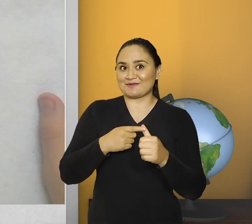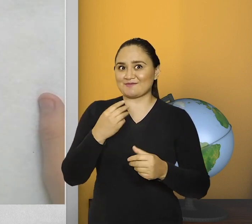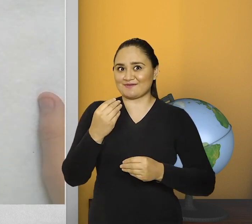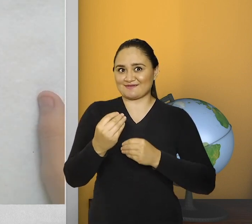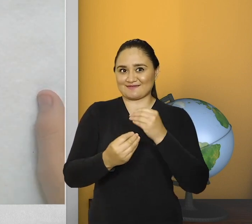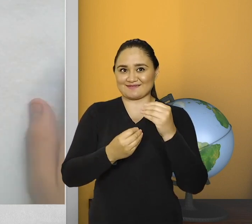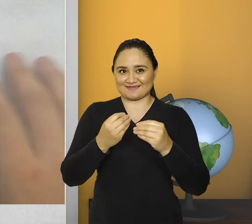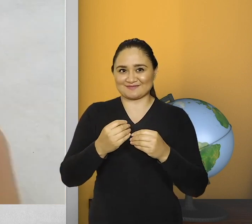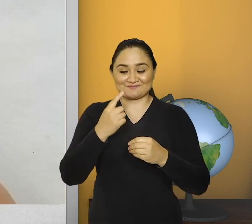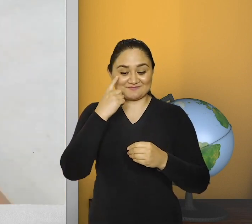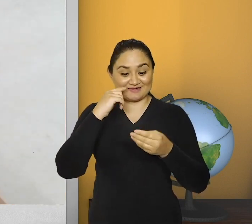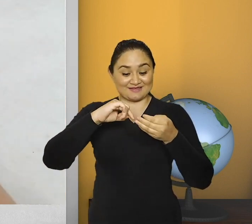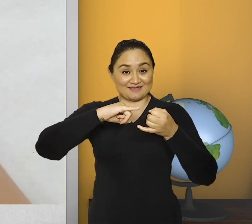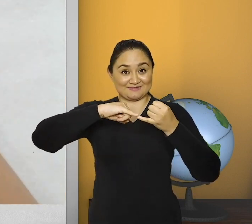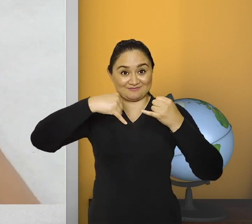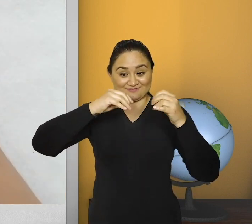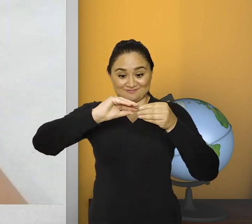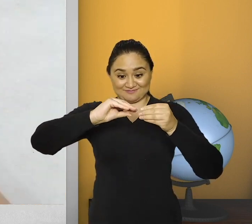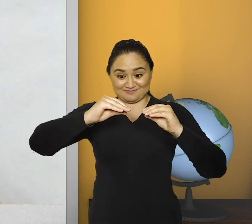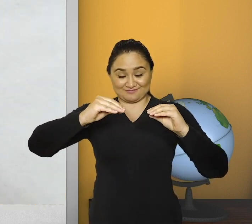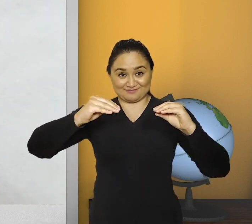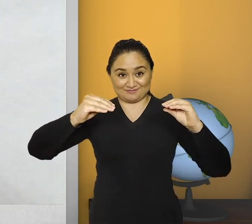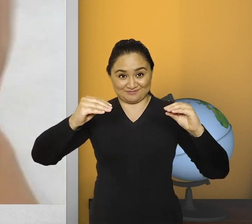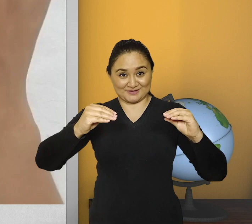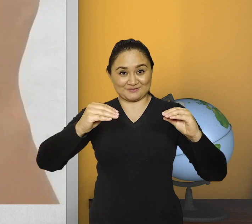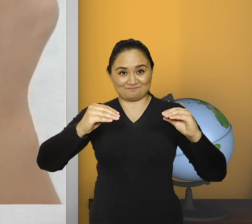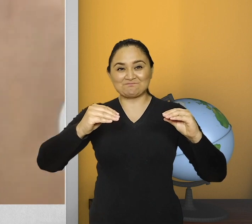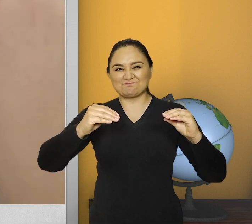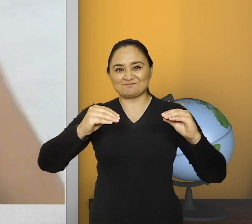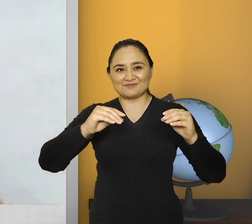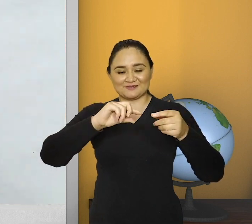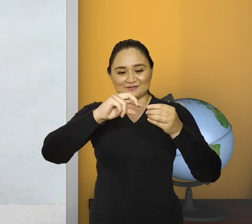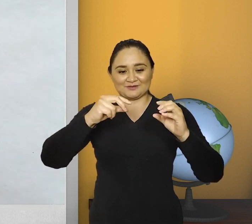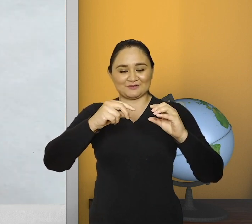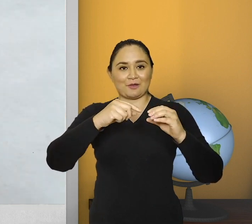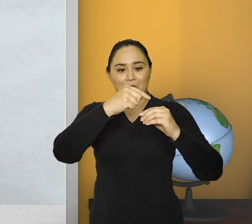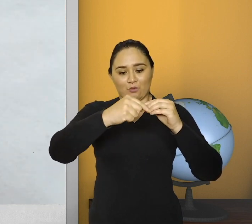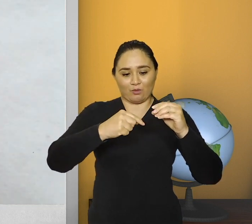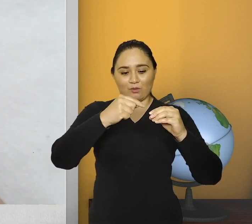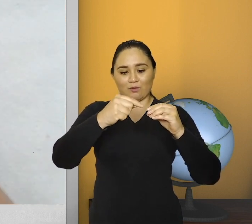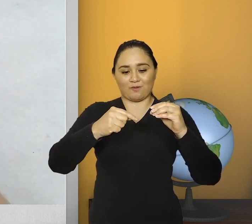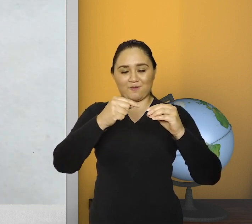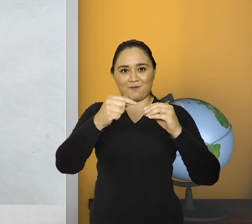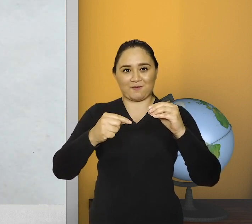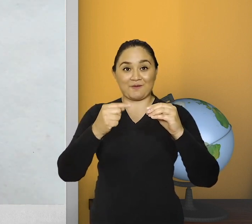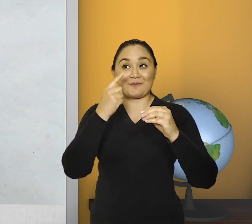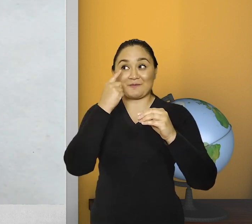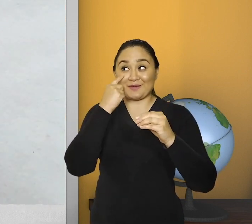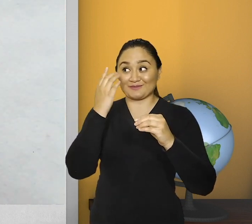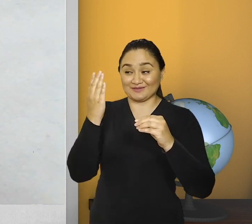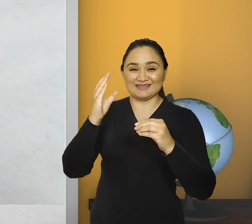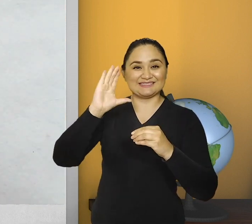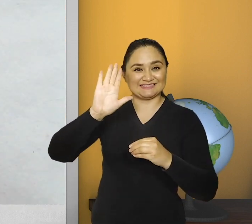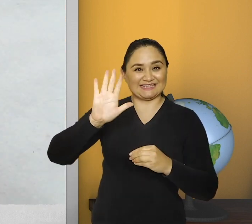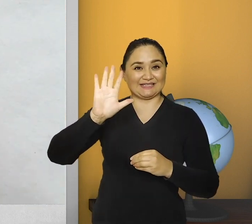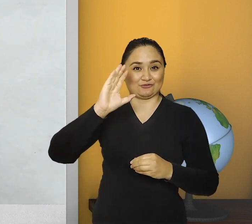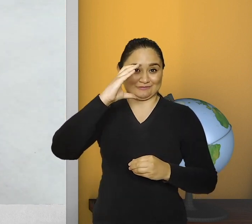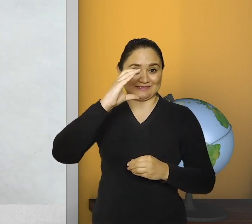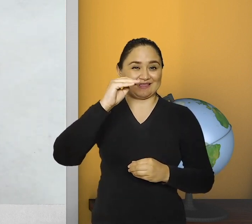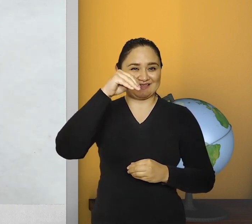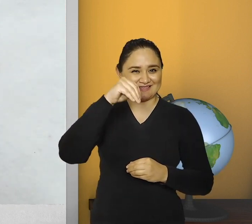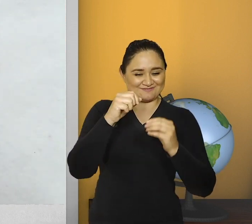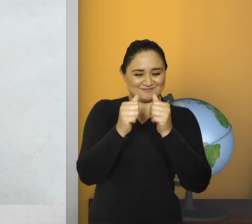primero que vamos a hacer es coger el alambre esmaltado y enrollarlo en un frasco, dejando 5